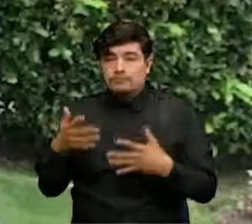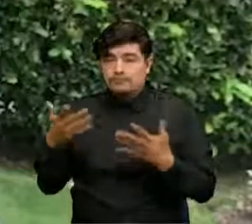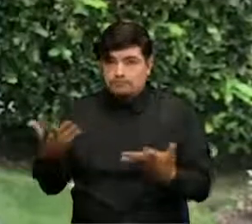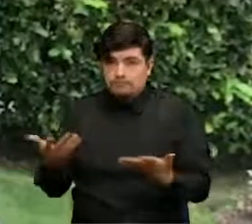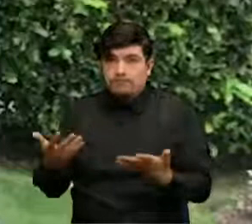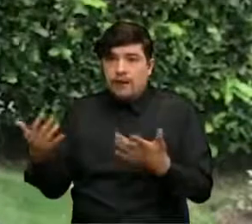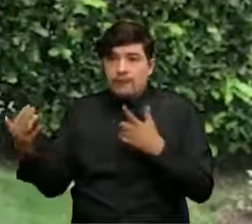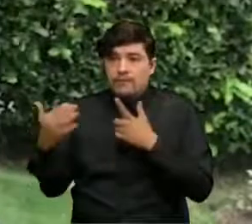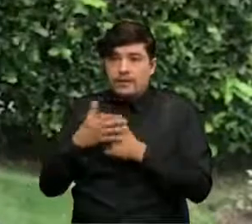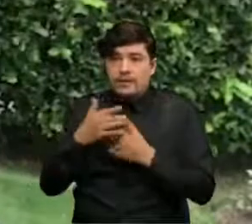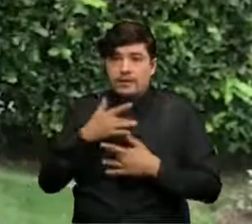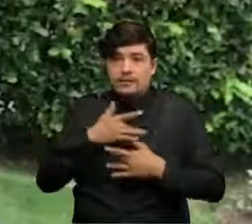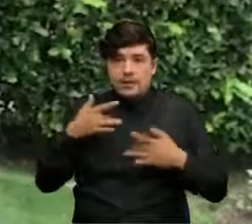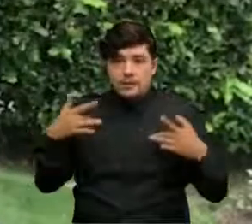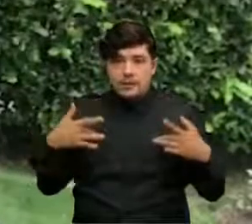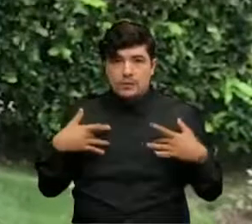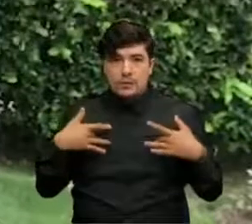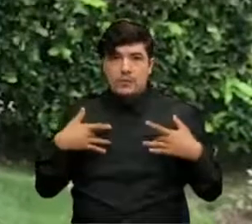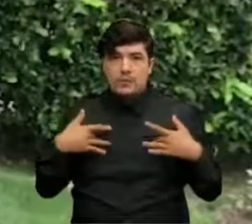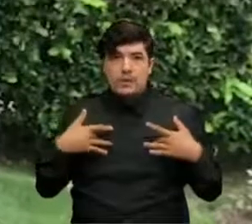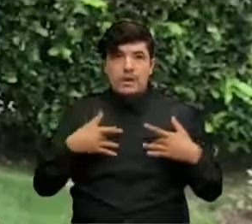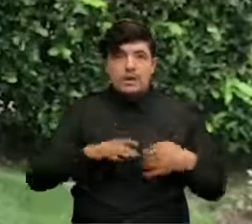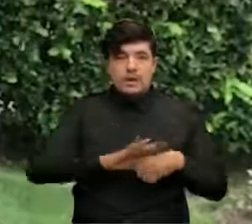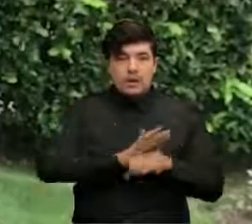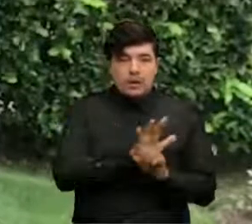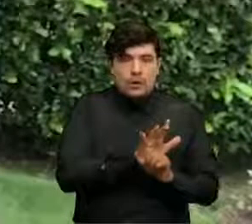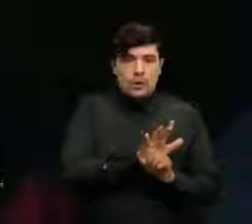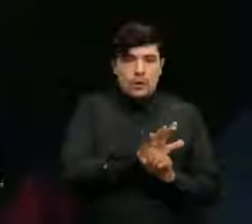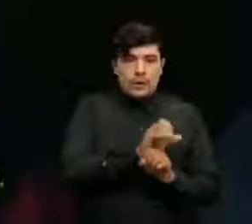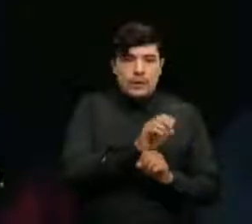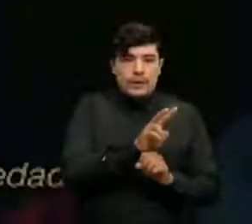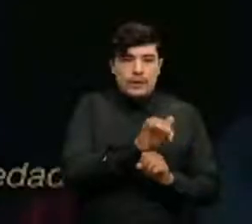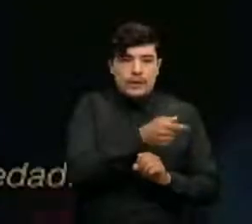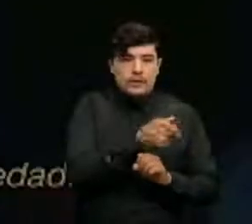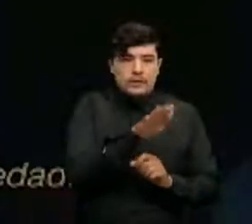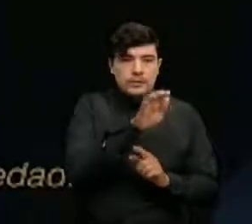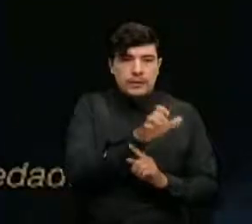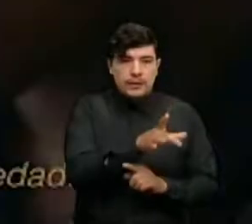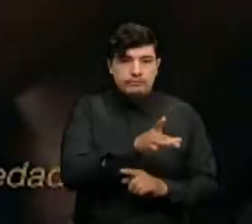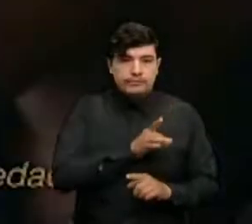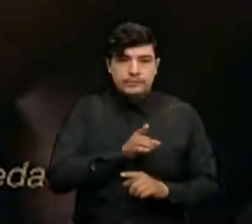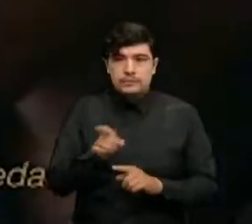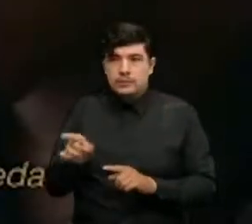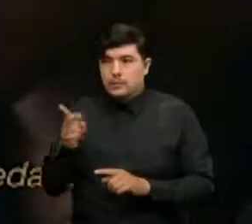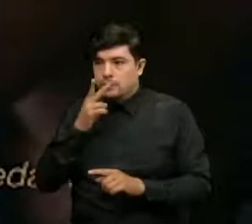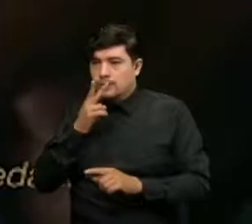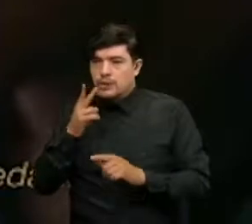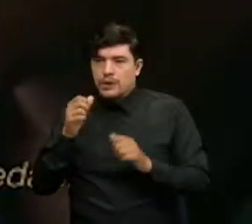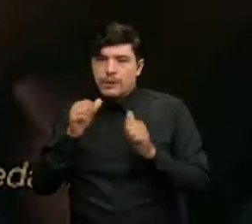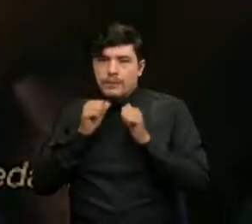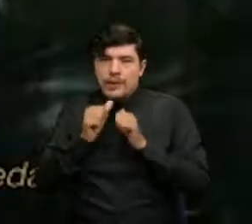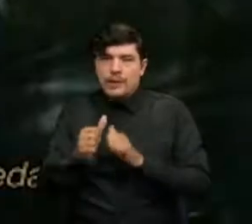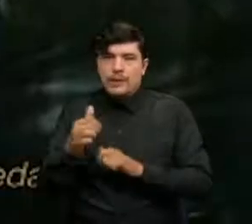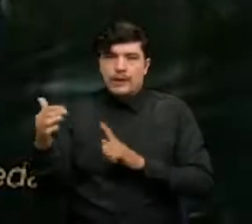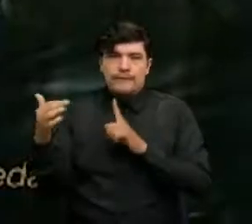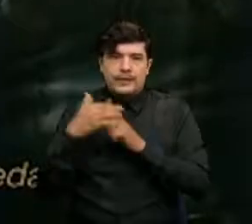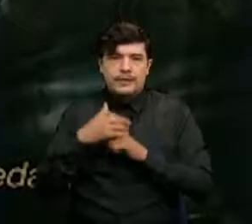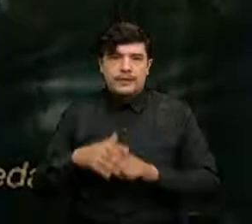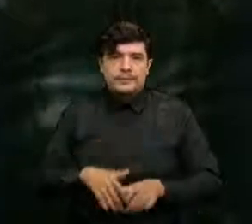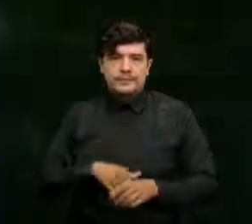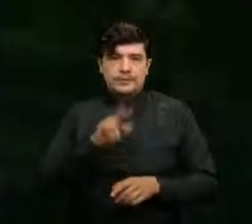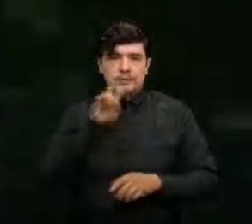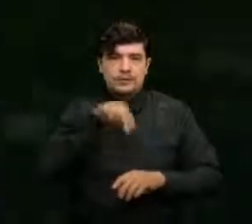de complicaciones por COVID-19 cuando se afecta al pulmón. Según cifras de la Liga Colombiana contra el Cáncer, 2